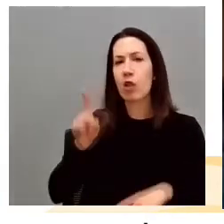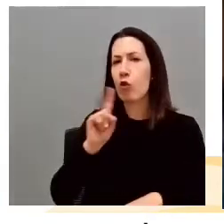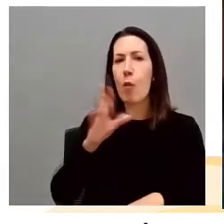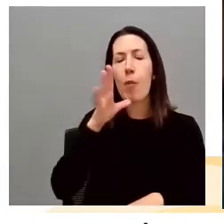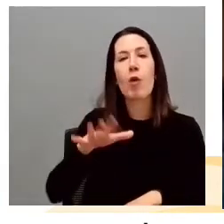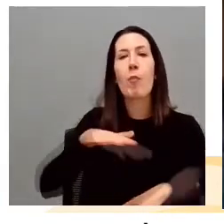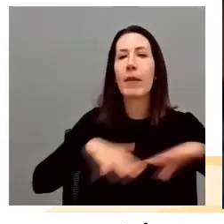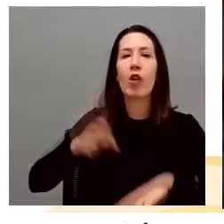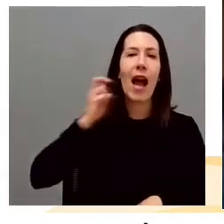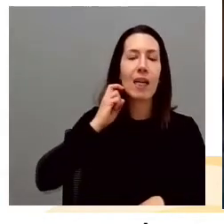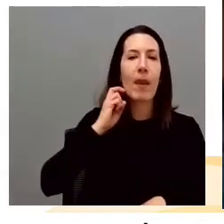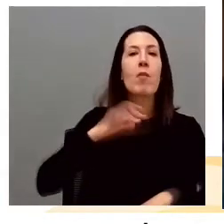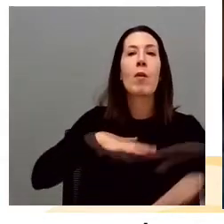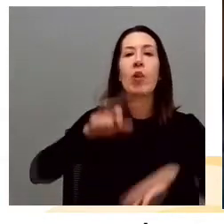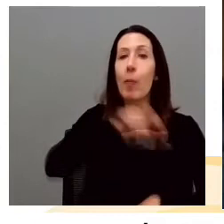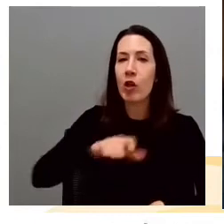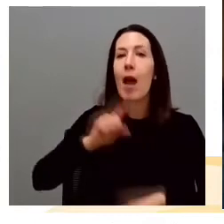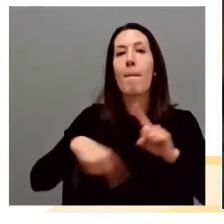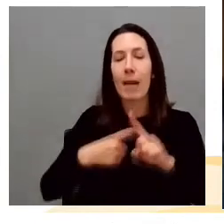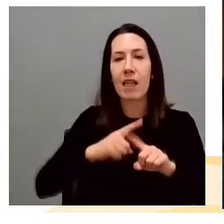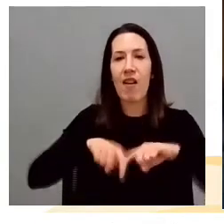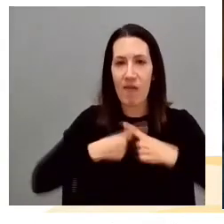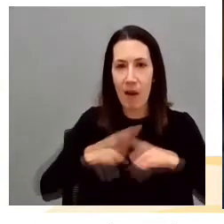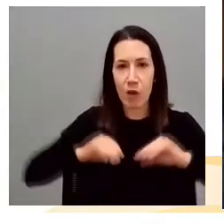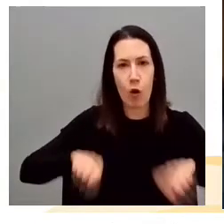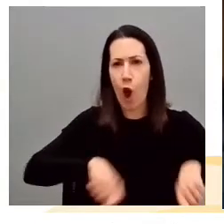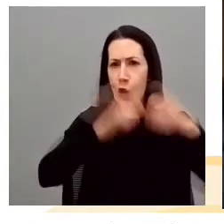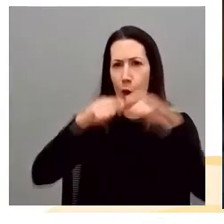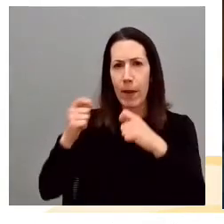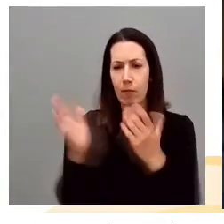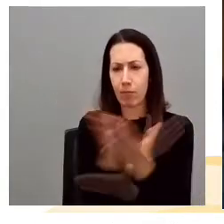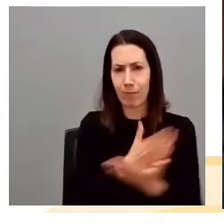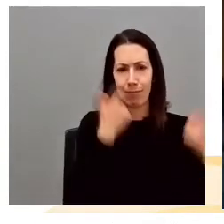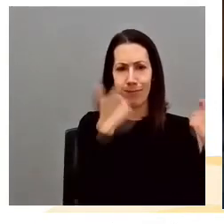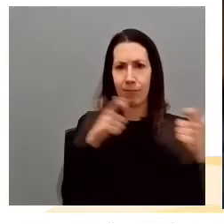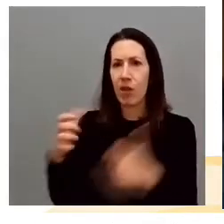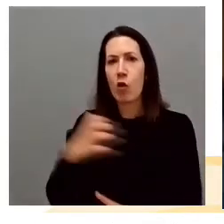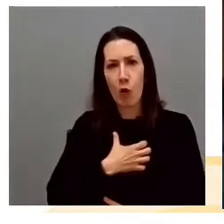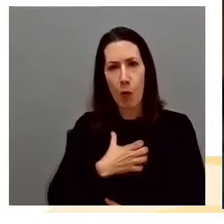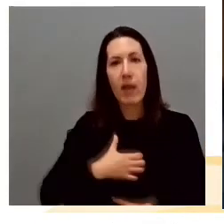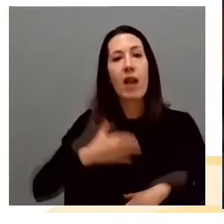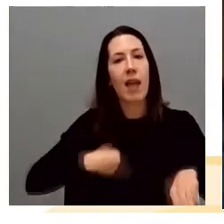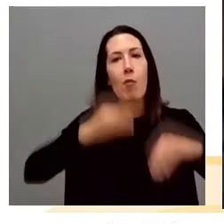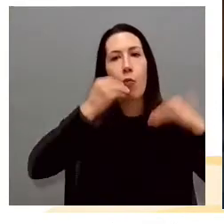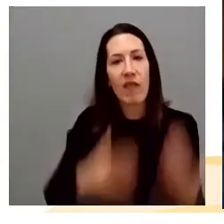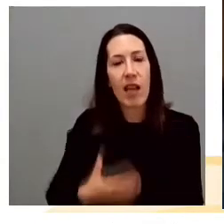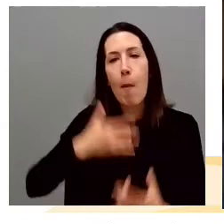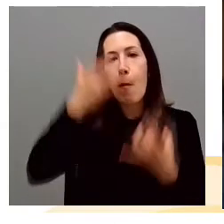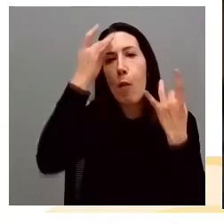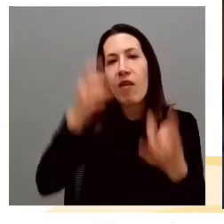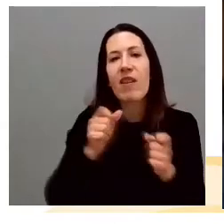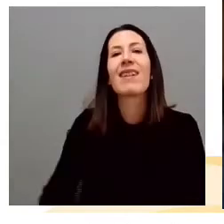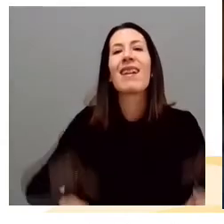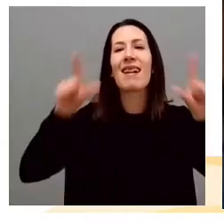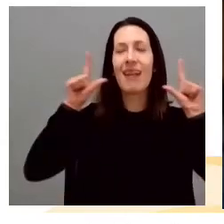y de familias que no se puede fracturar ni fragmentar, pero está muy bien que ya el rostro del movimiento ASPACE